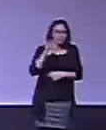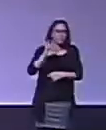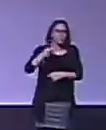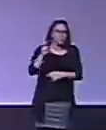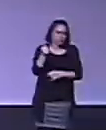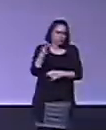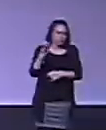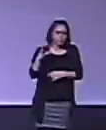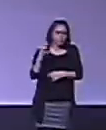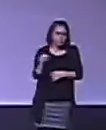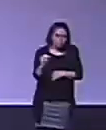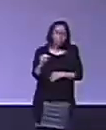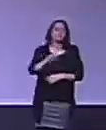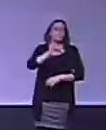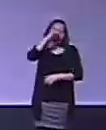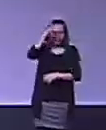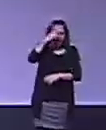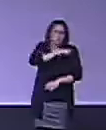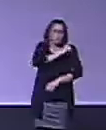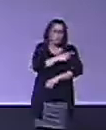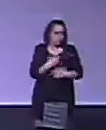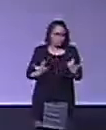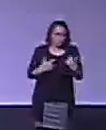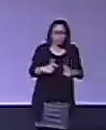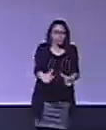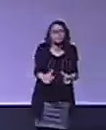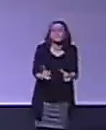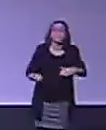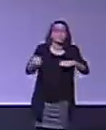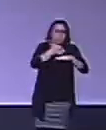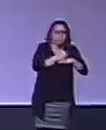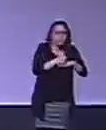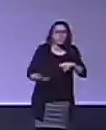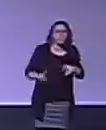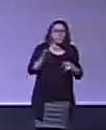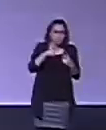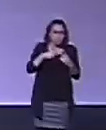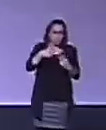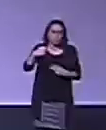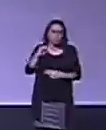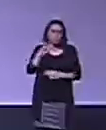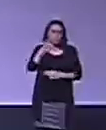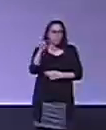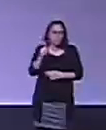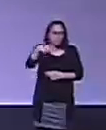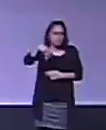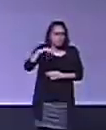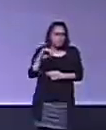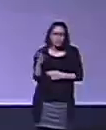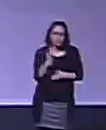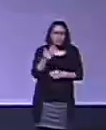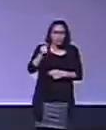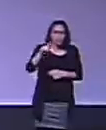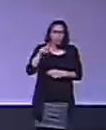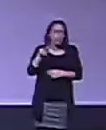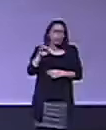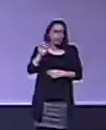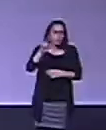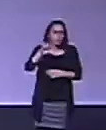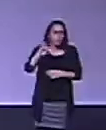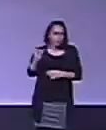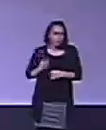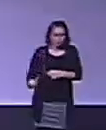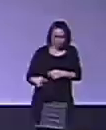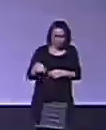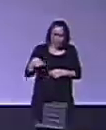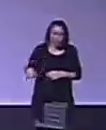eta kiroletarako foru arduraduna, eta Goizane Álvarez, Gazteriako eta kiroletako zuzendari nagusia, mesedez.